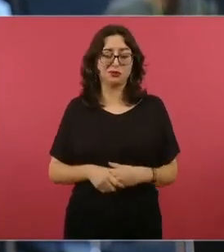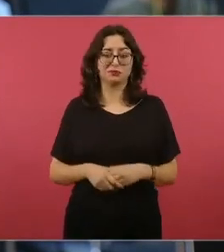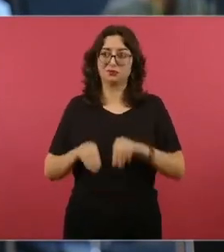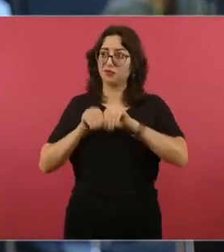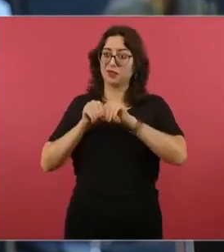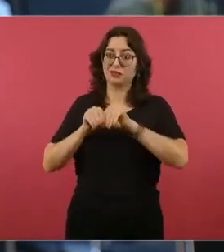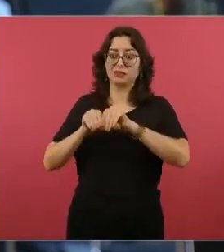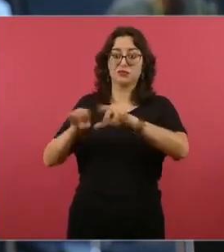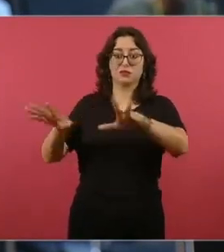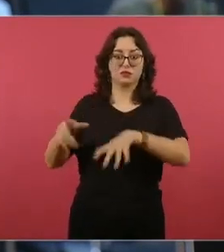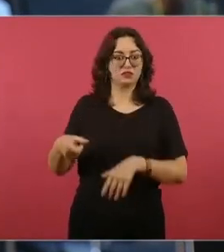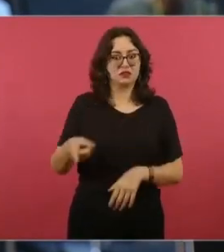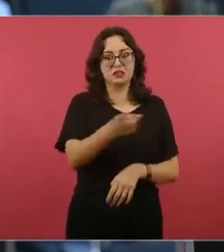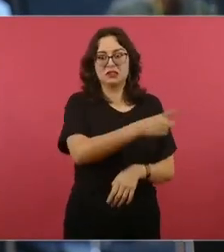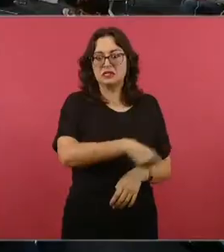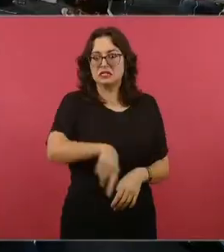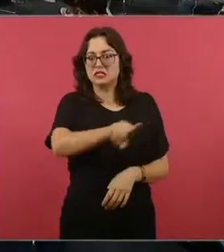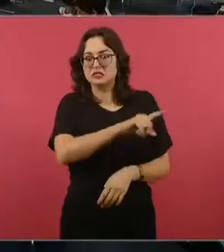ellos lo entiendan como una amenaza?